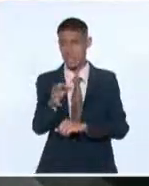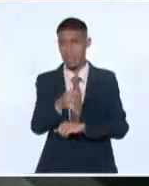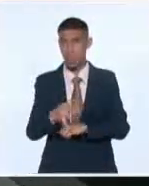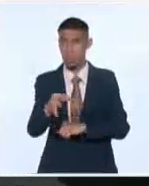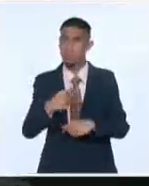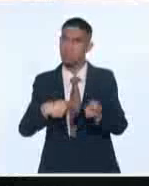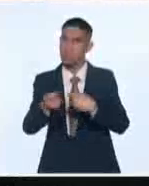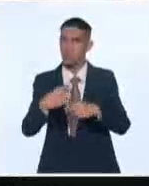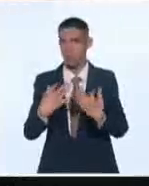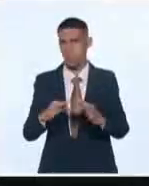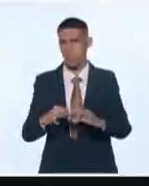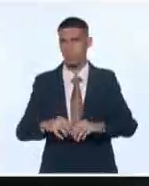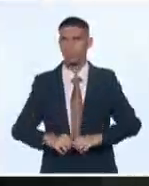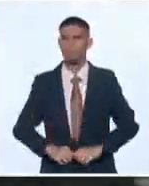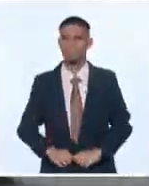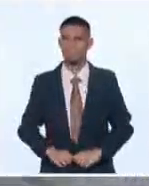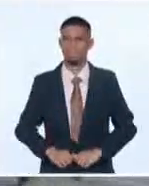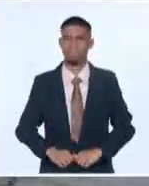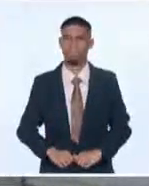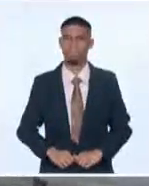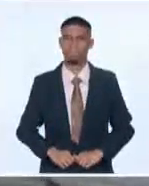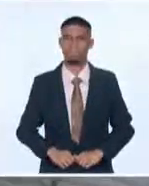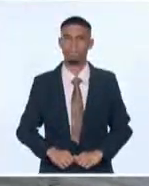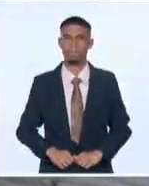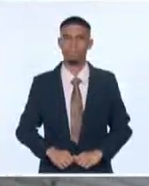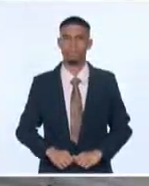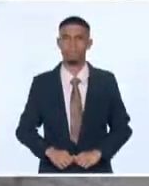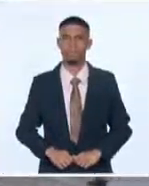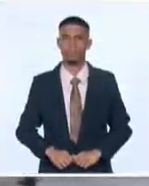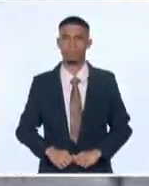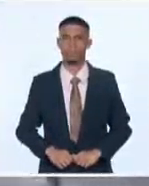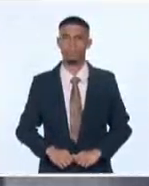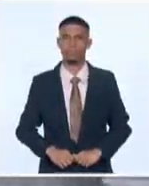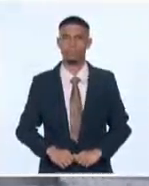En Camagüey, Alex López Almaguer para el Canal Cubano de Noticias.